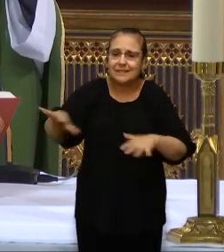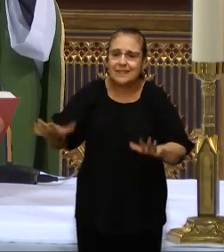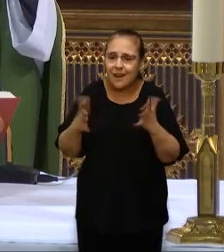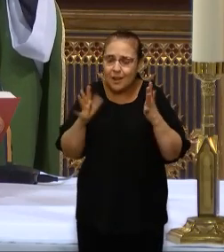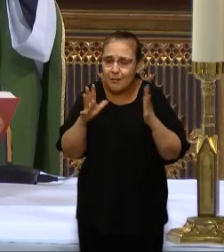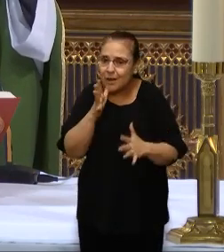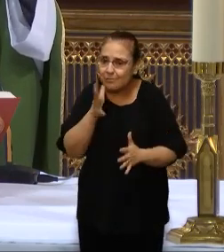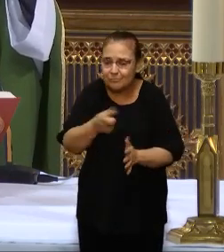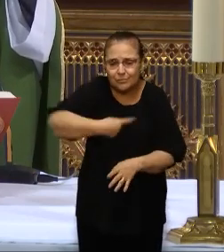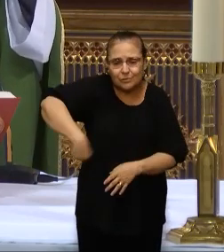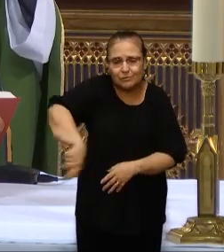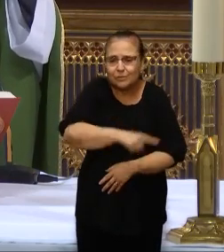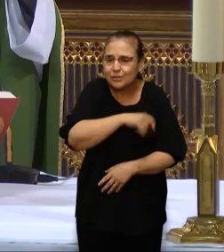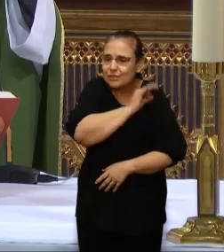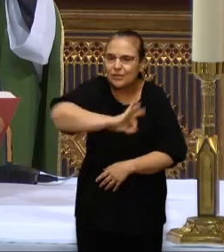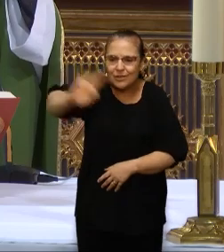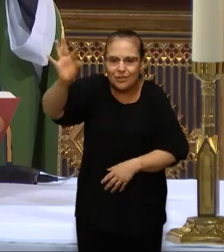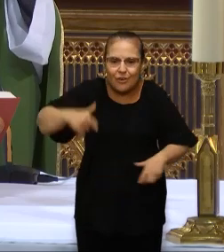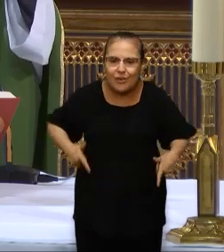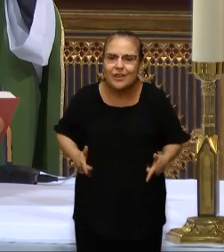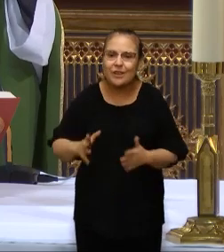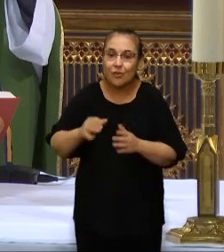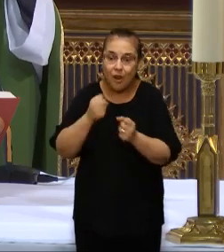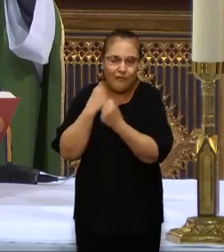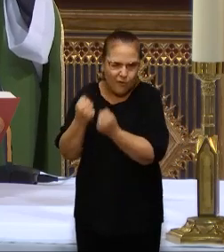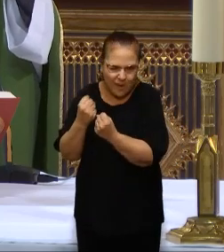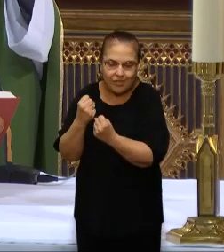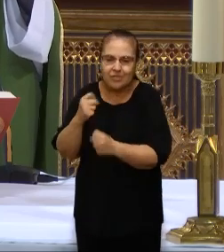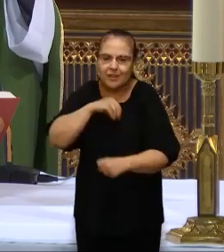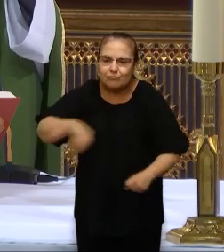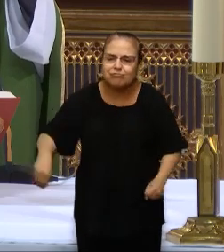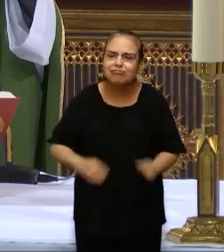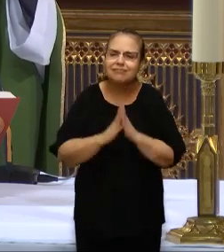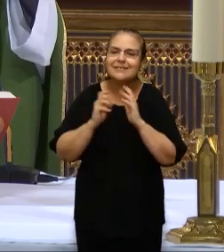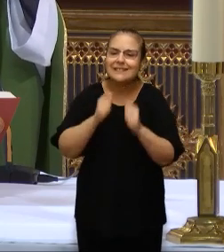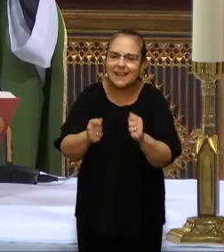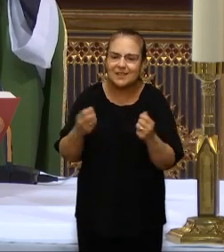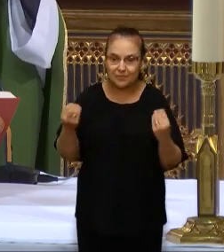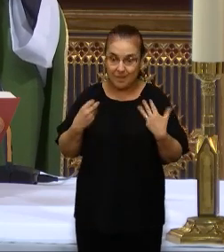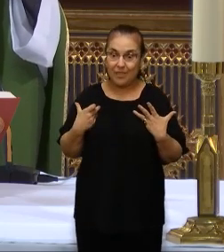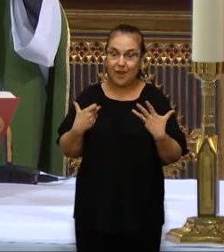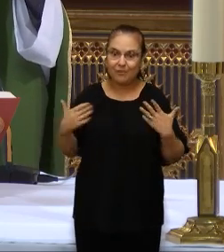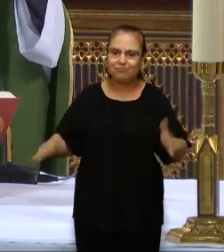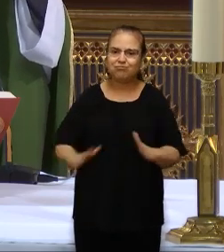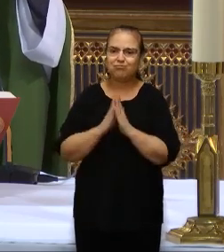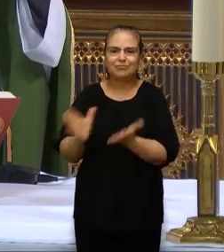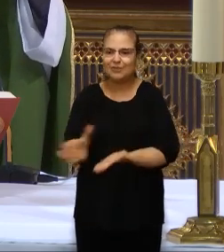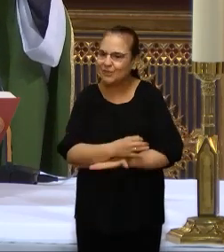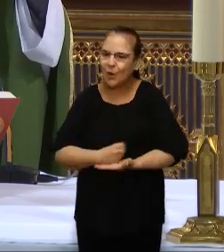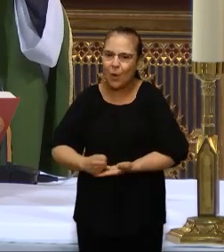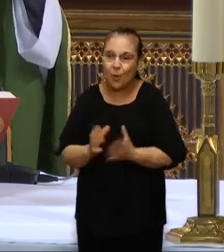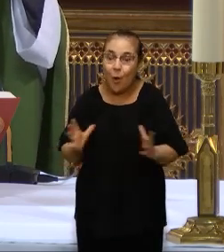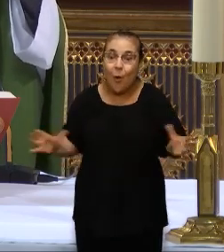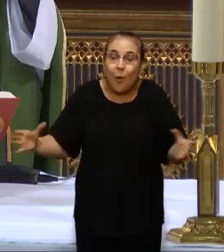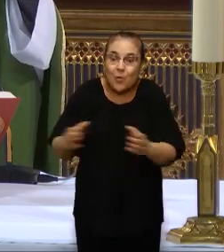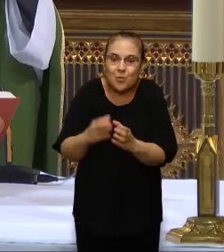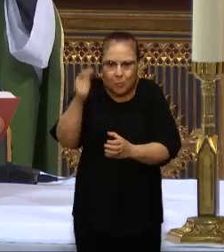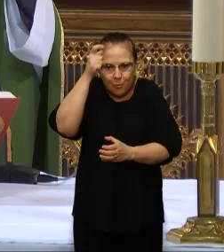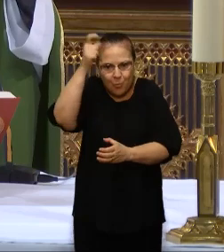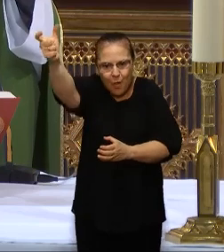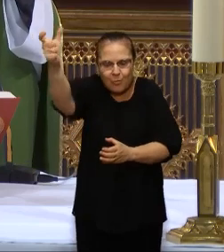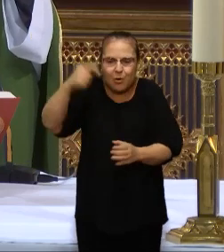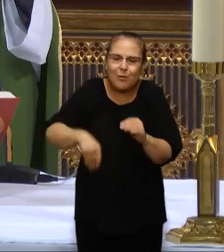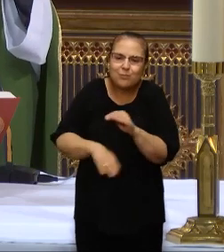Señor nuestro, con la fuerza del Espíritu Santo, das vida y santificas todo, y congregas a tu pueblo sin